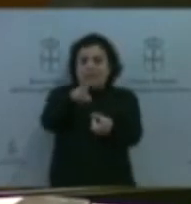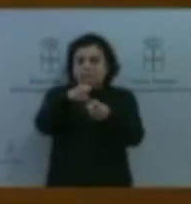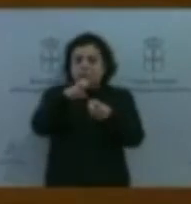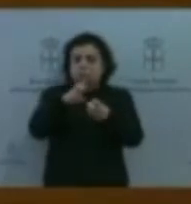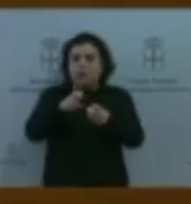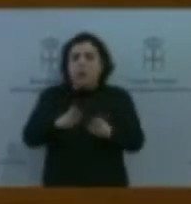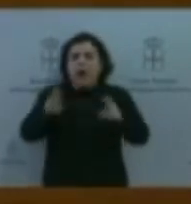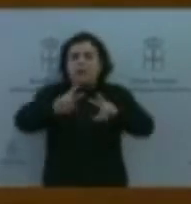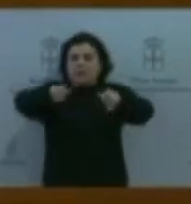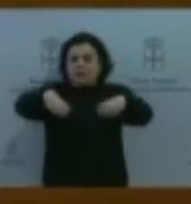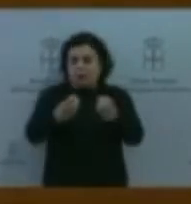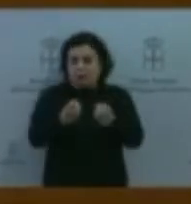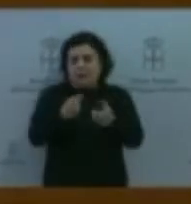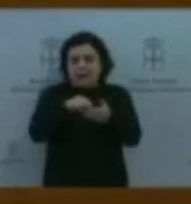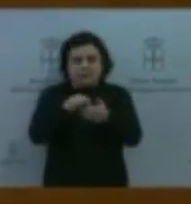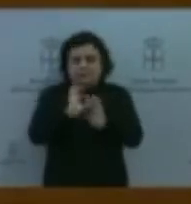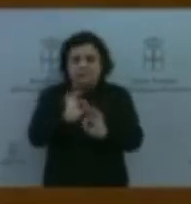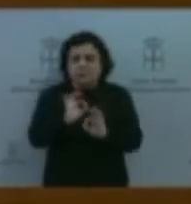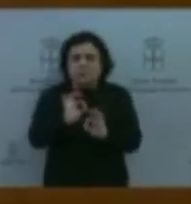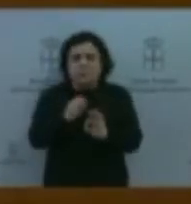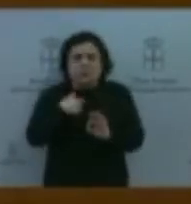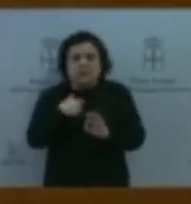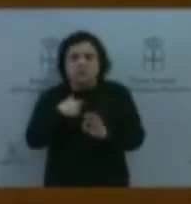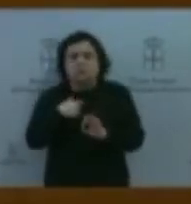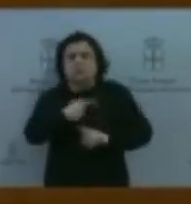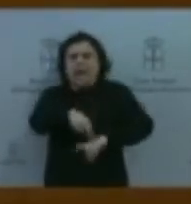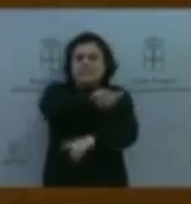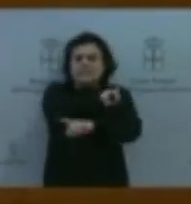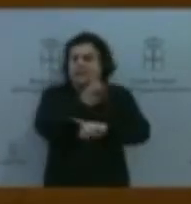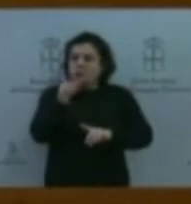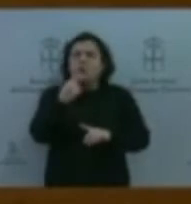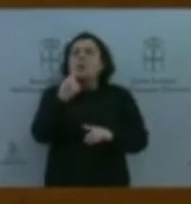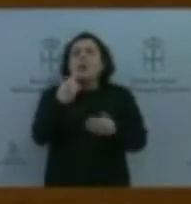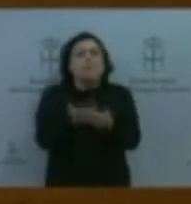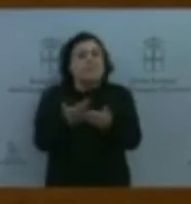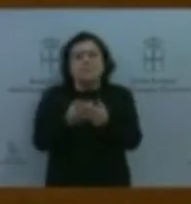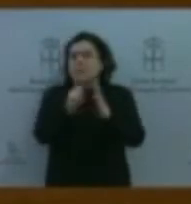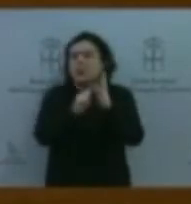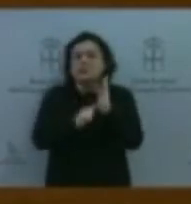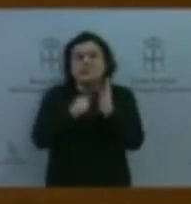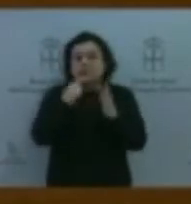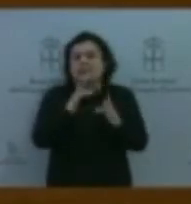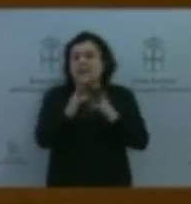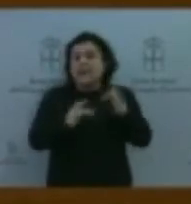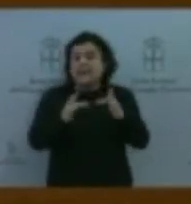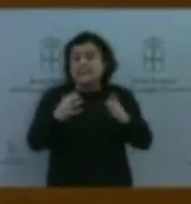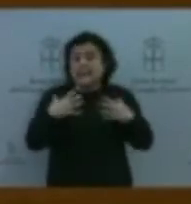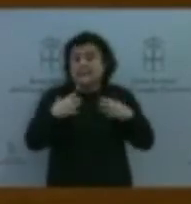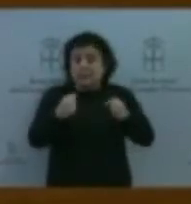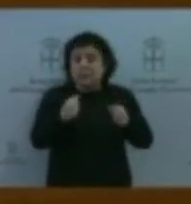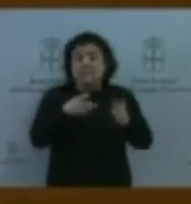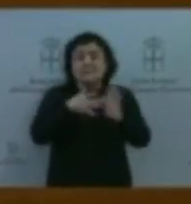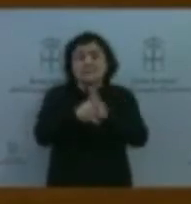fiscal porque lo que nos dicen los datos es que en las crisis económicas aumentan las desigualdades. Es decir, que en la práctica sucede una reforma